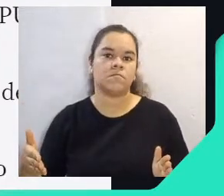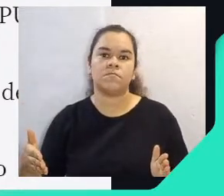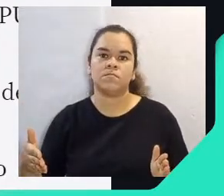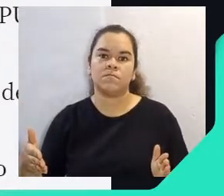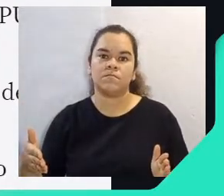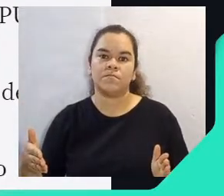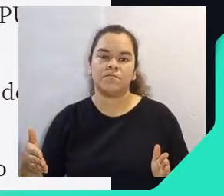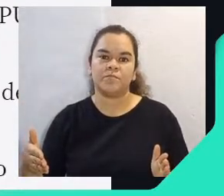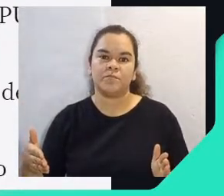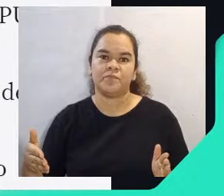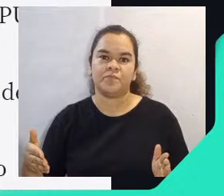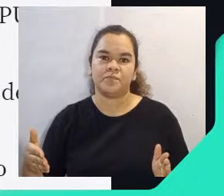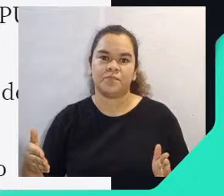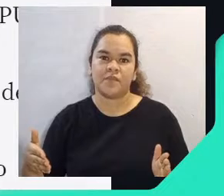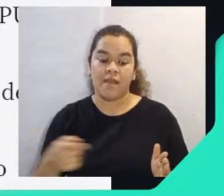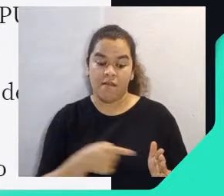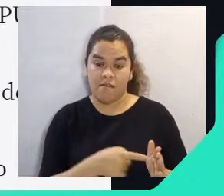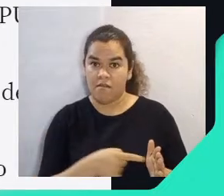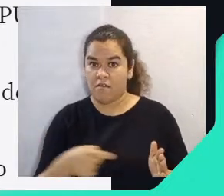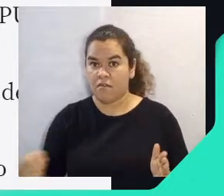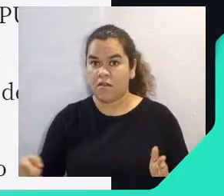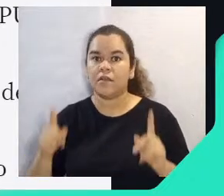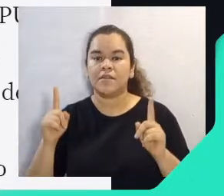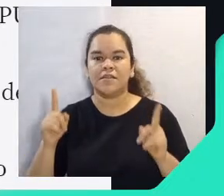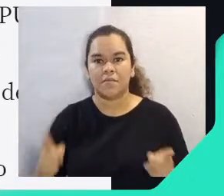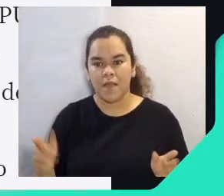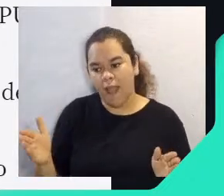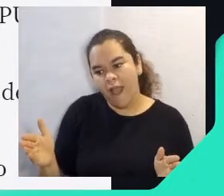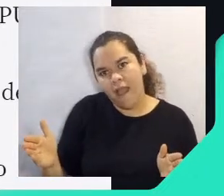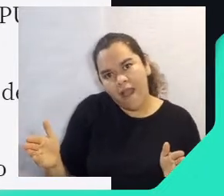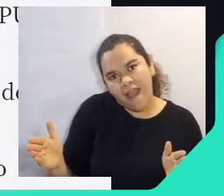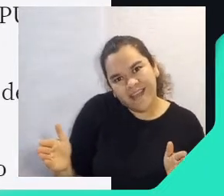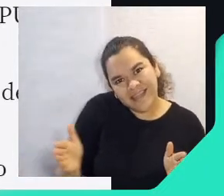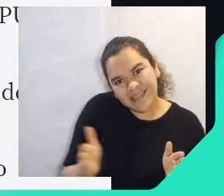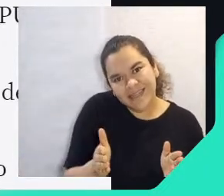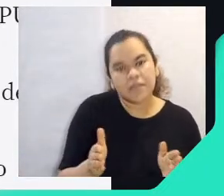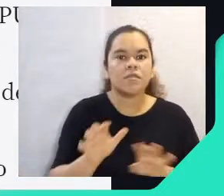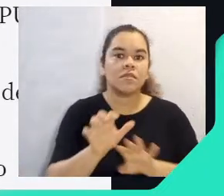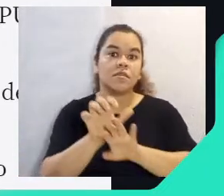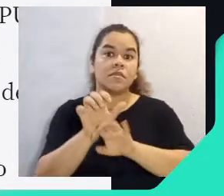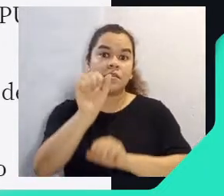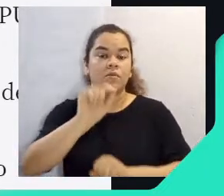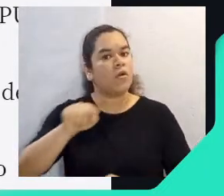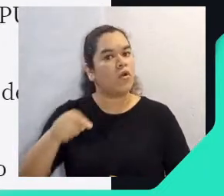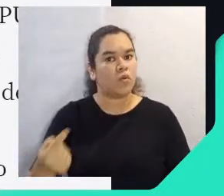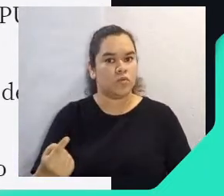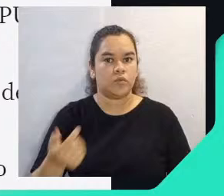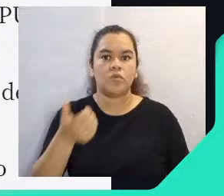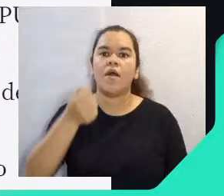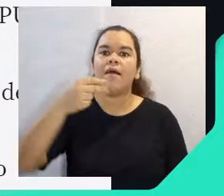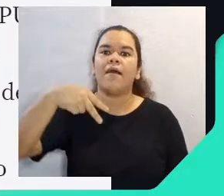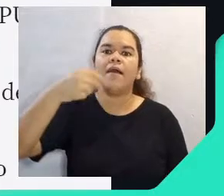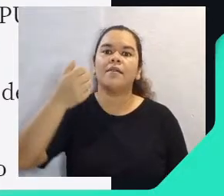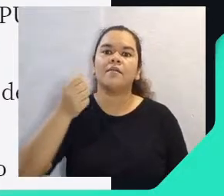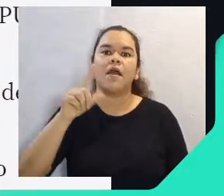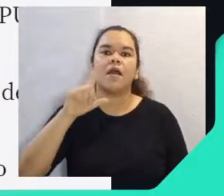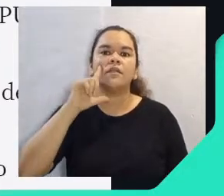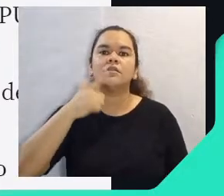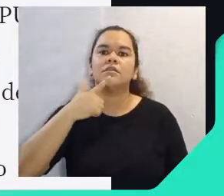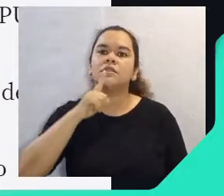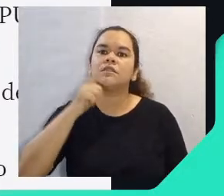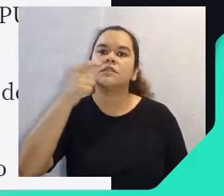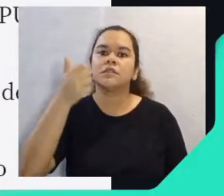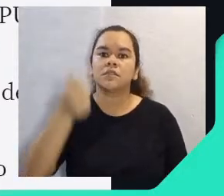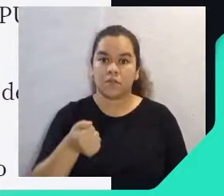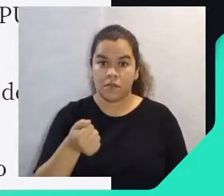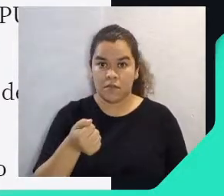vamos a contar con un título intermedio de analista programador universitario, como el que tiene en